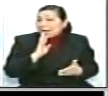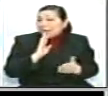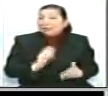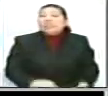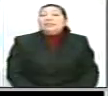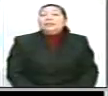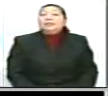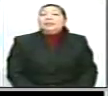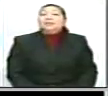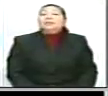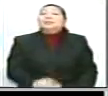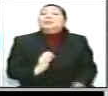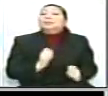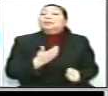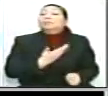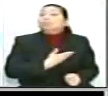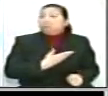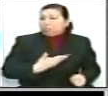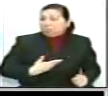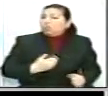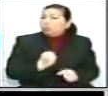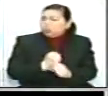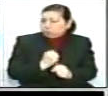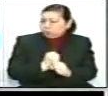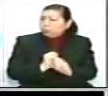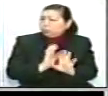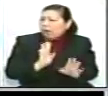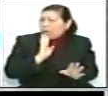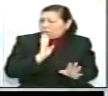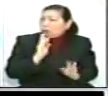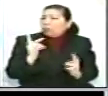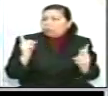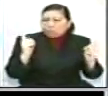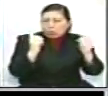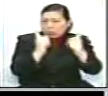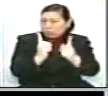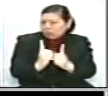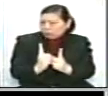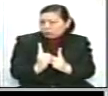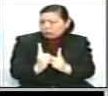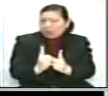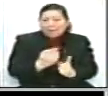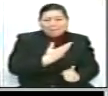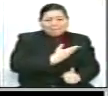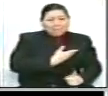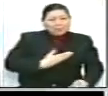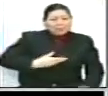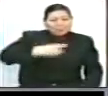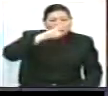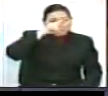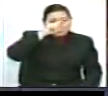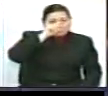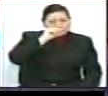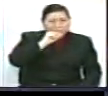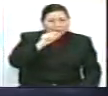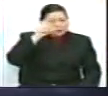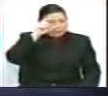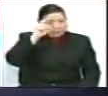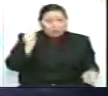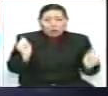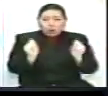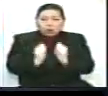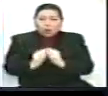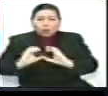mano al Ejecutivo para poder trabajar mediante el diálogo y que no existe ningún temor a lo que es